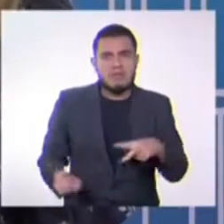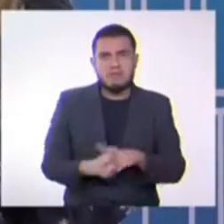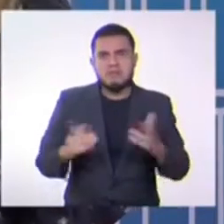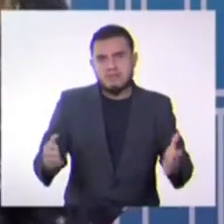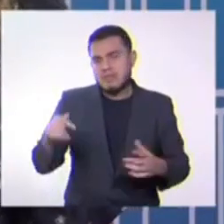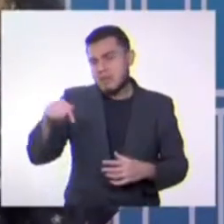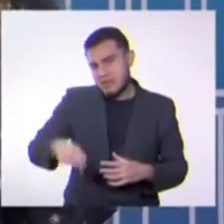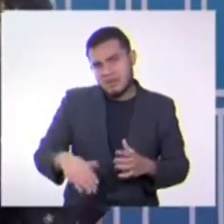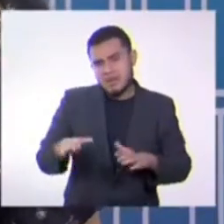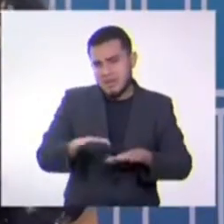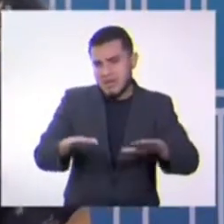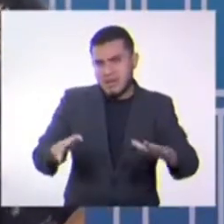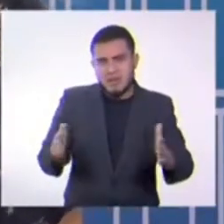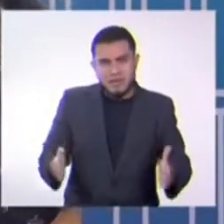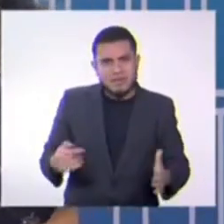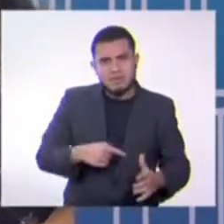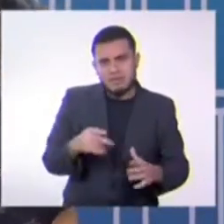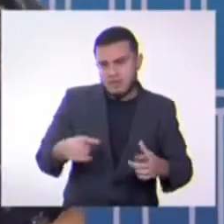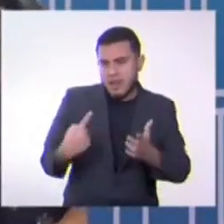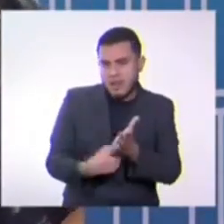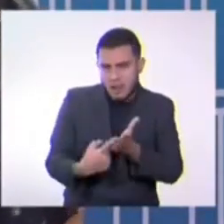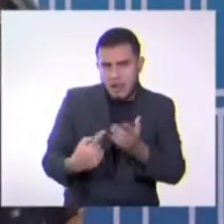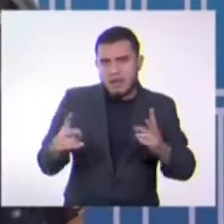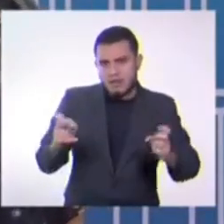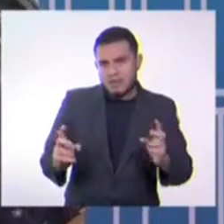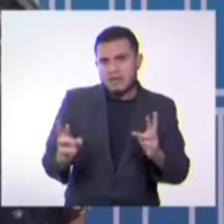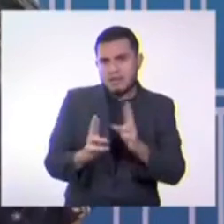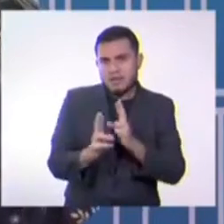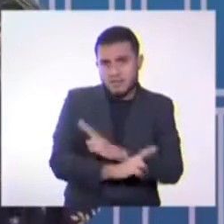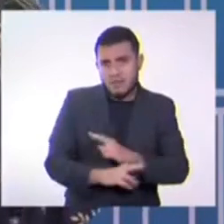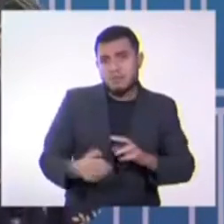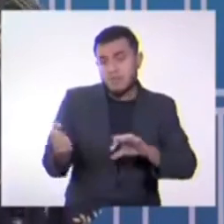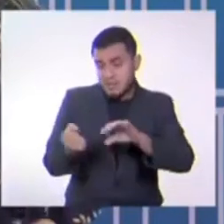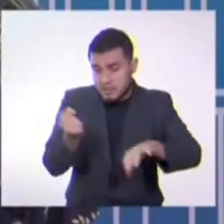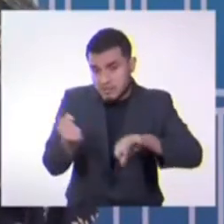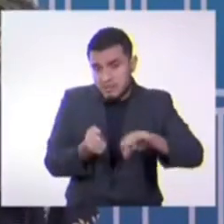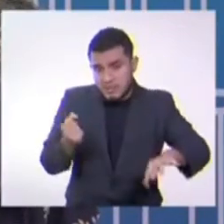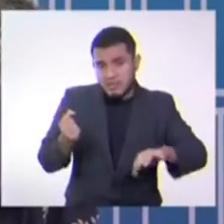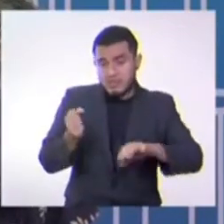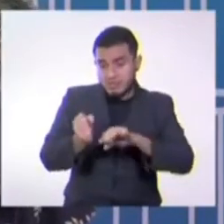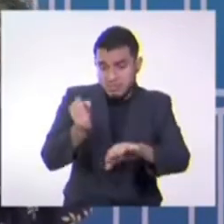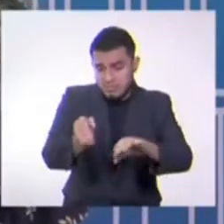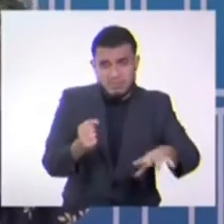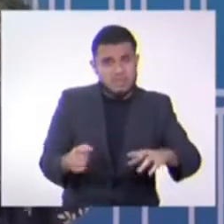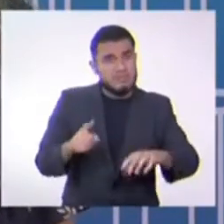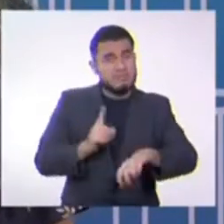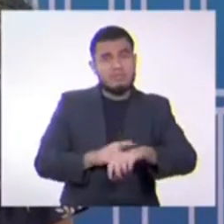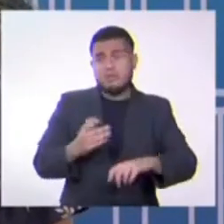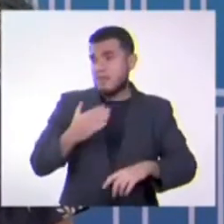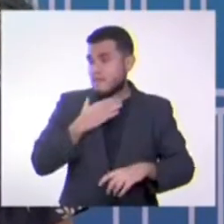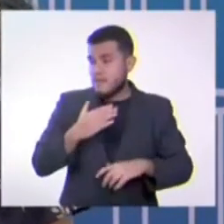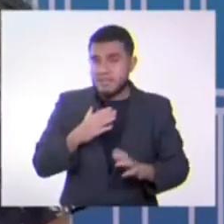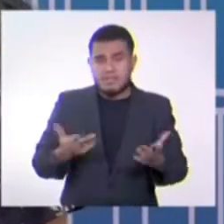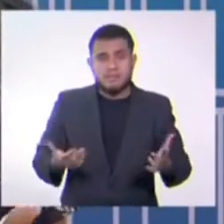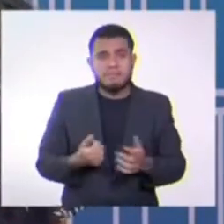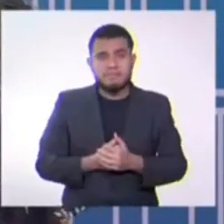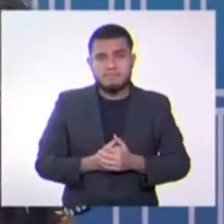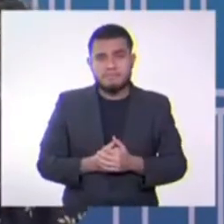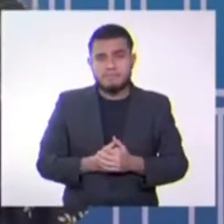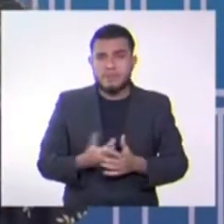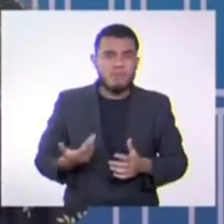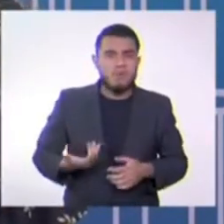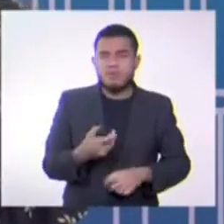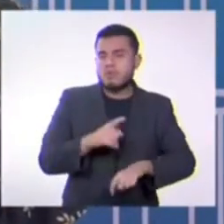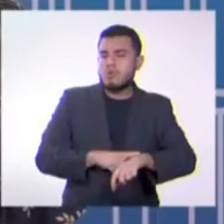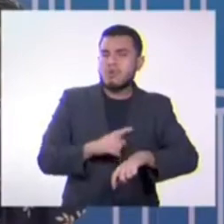mesa el tema de las reformas agrarias, que ha sido un tema que ha sido bastante cuestionado por todo el